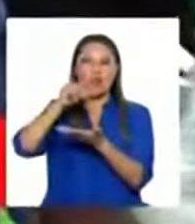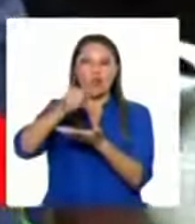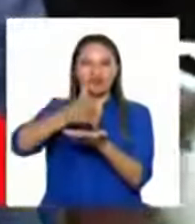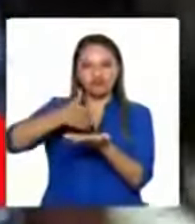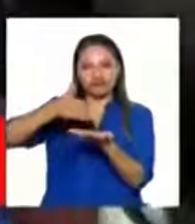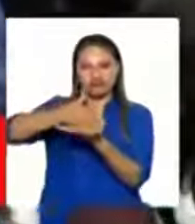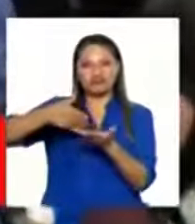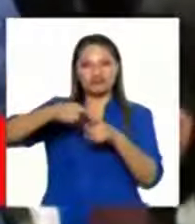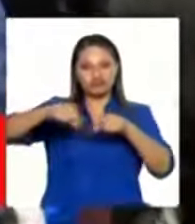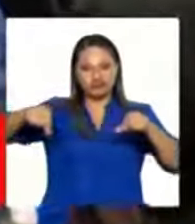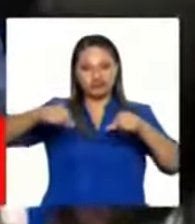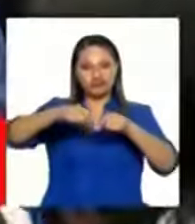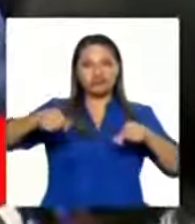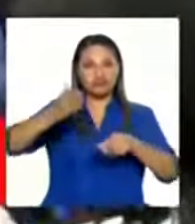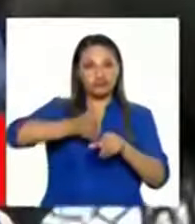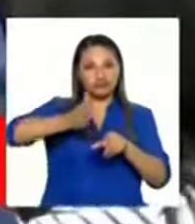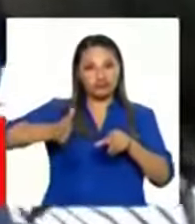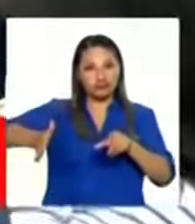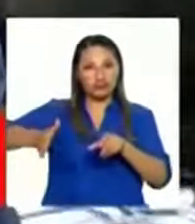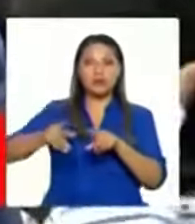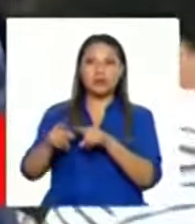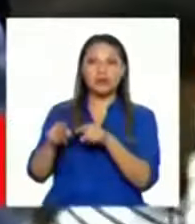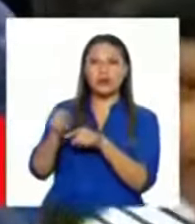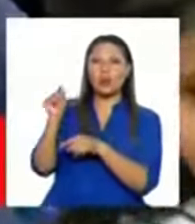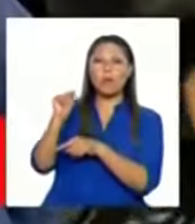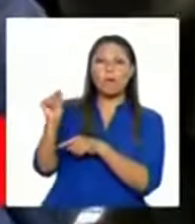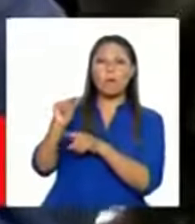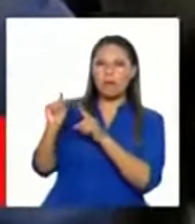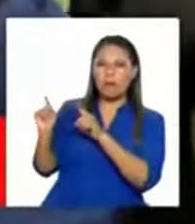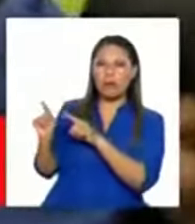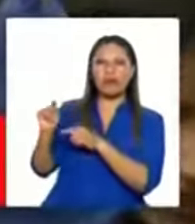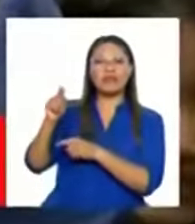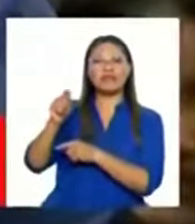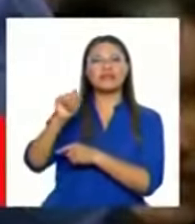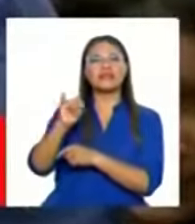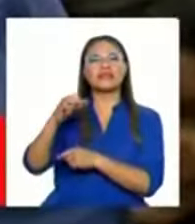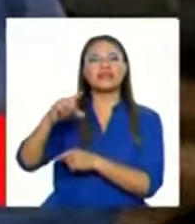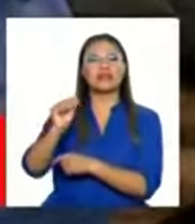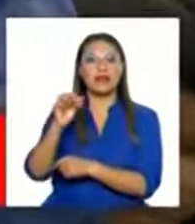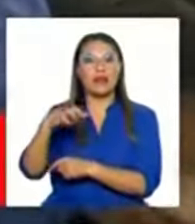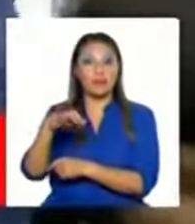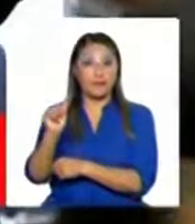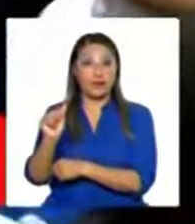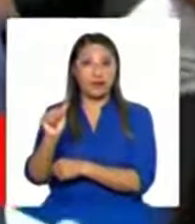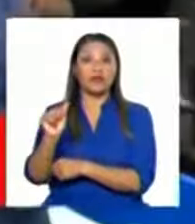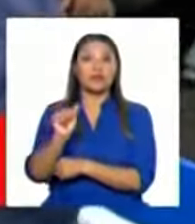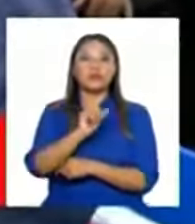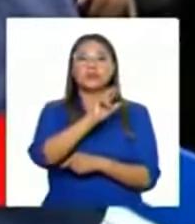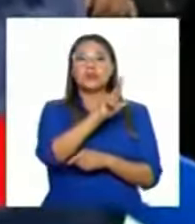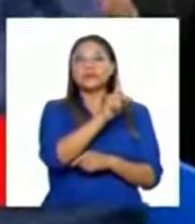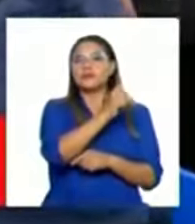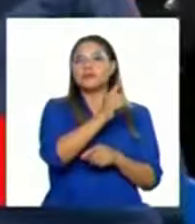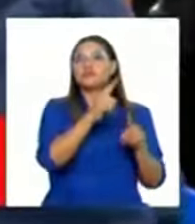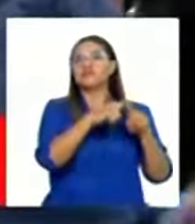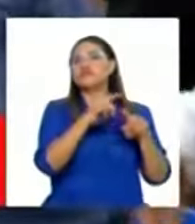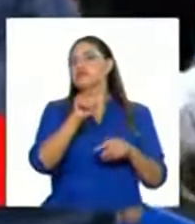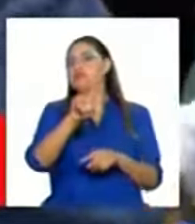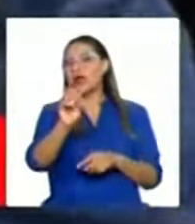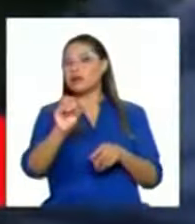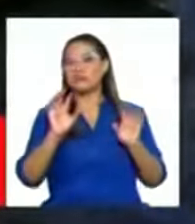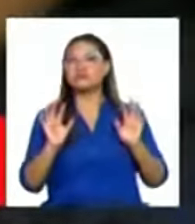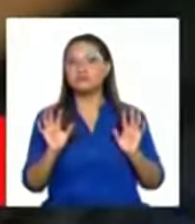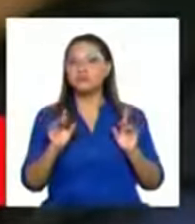cortan. ¿Es para tu casa o para negocio? Sí, el barato está, lo que es la tilapia, está 3 kilos por 20. Y el tollo, que está barato, 10